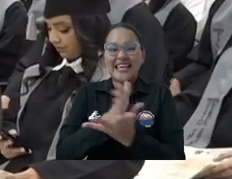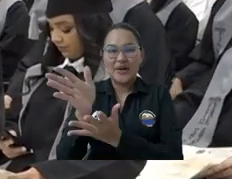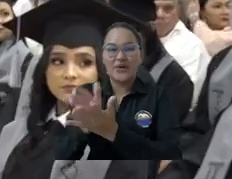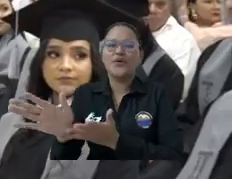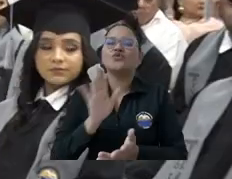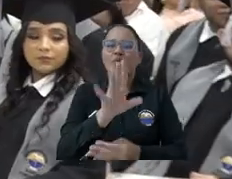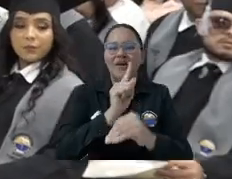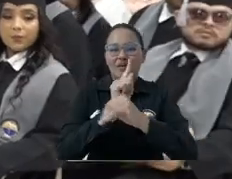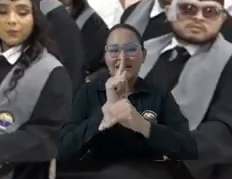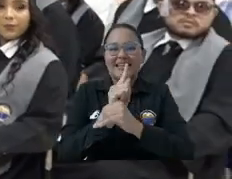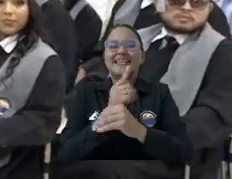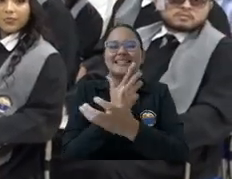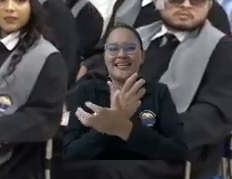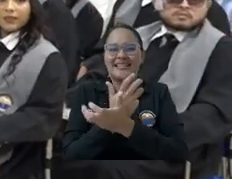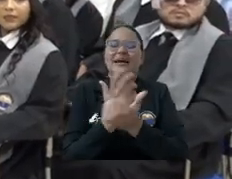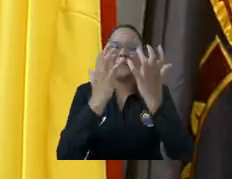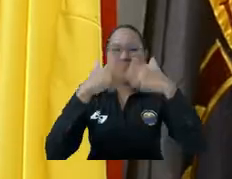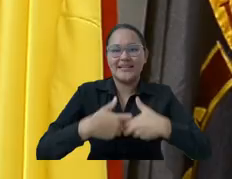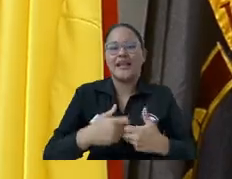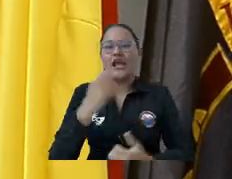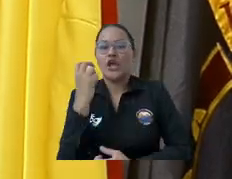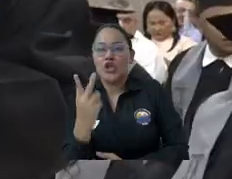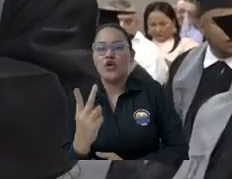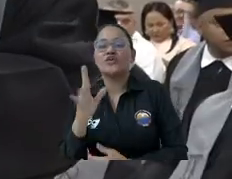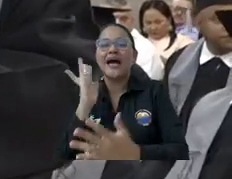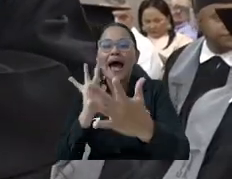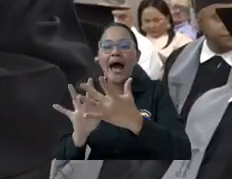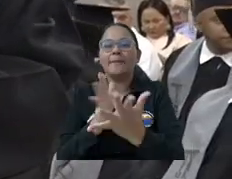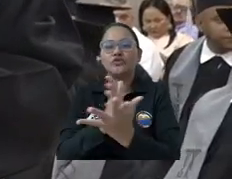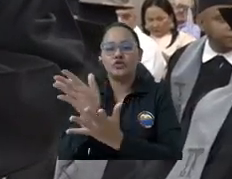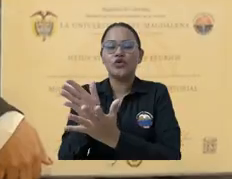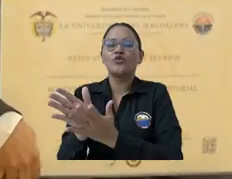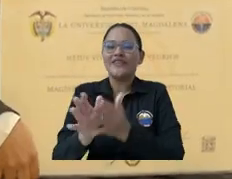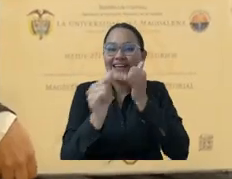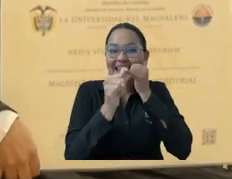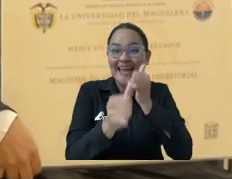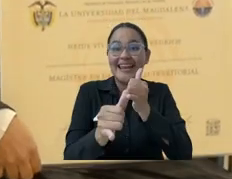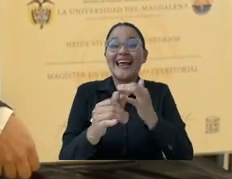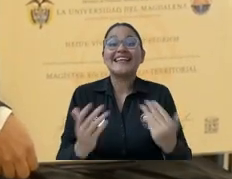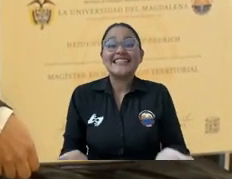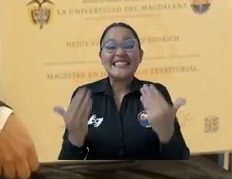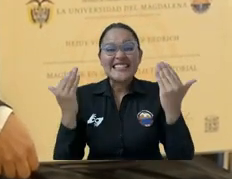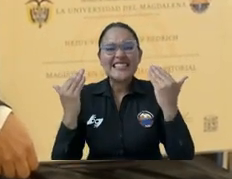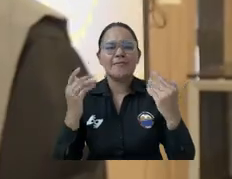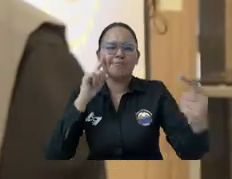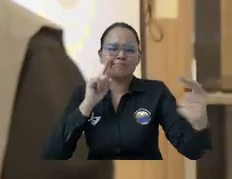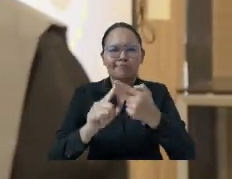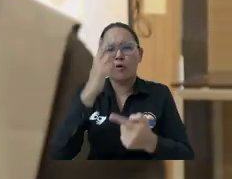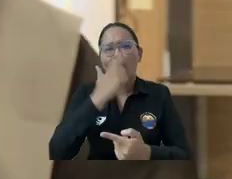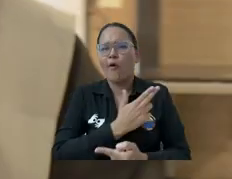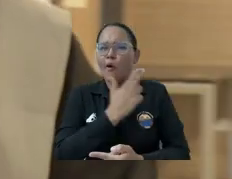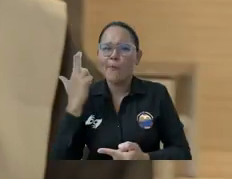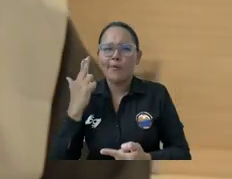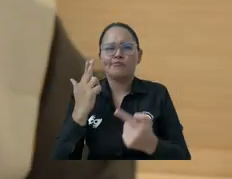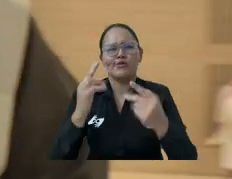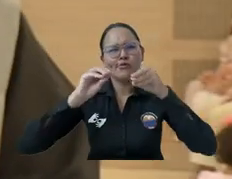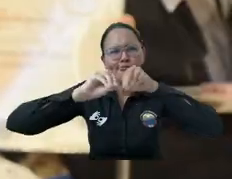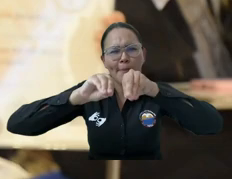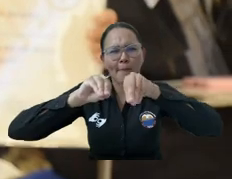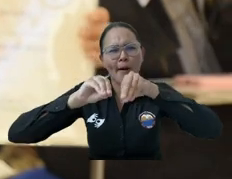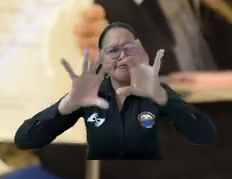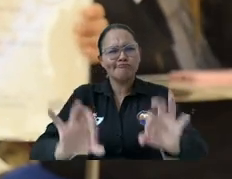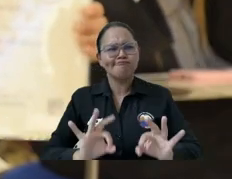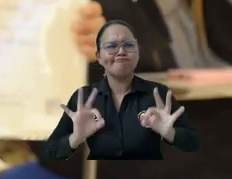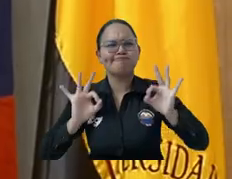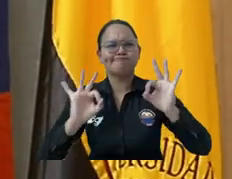5 programas de la Facultad de Ciencias Empresariales y Económicas y en 2 de la Facultad de Ingeniería, demostrando su compromiso con una